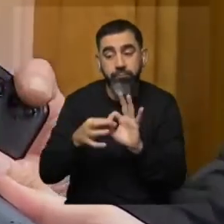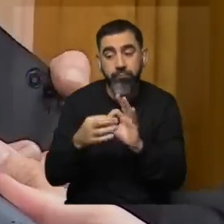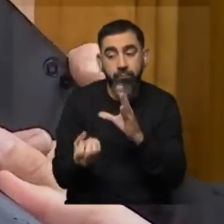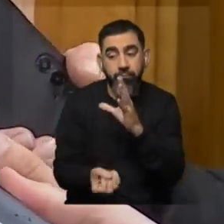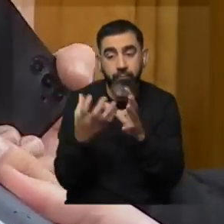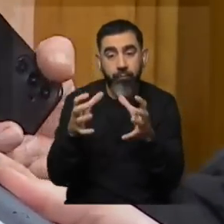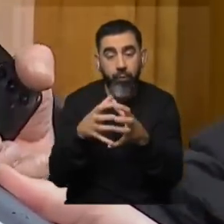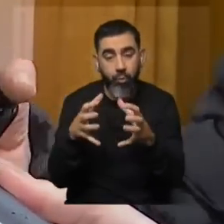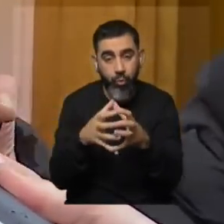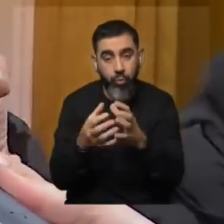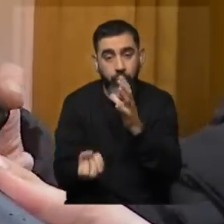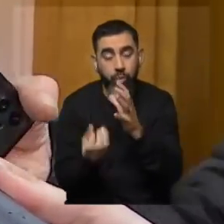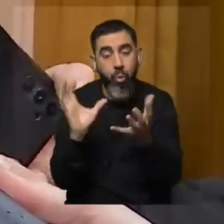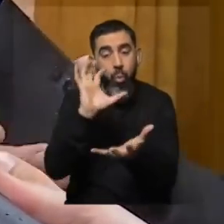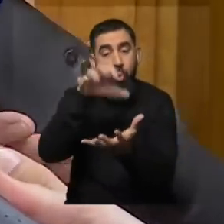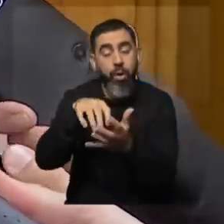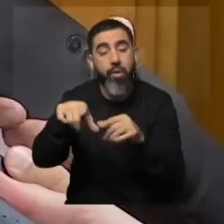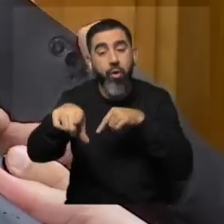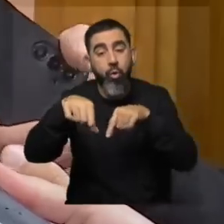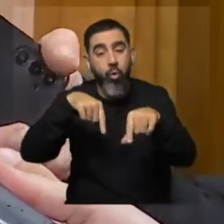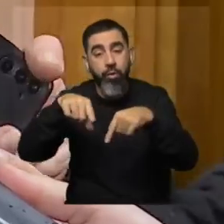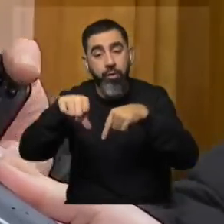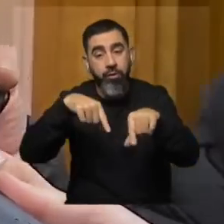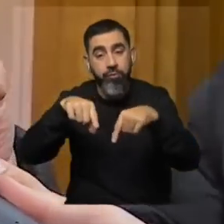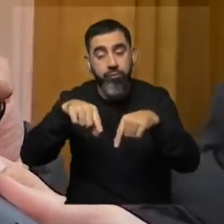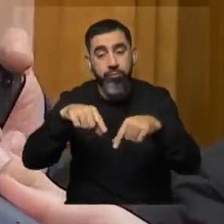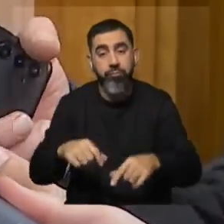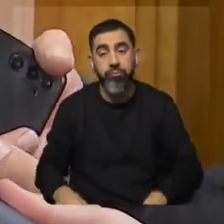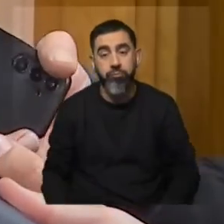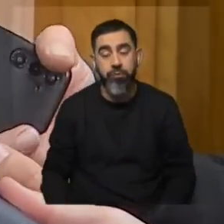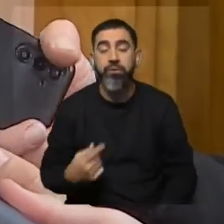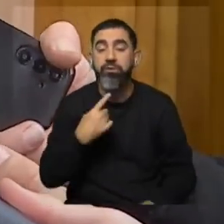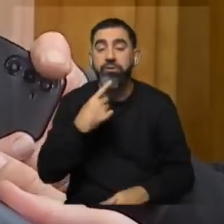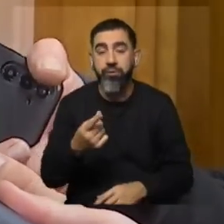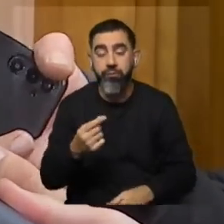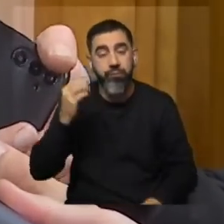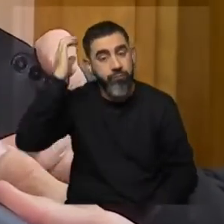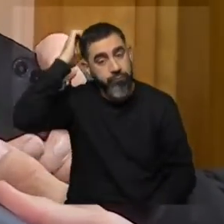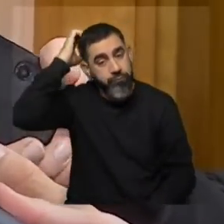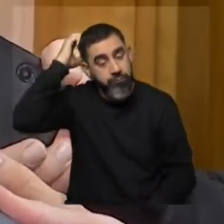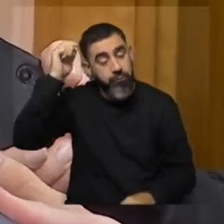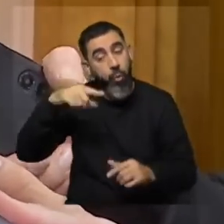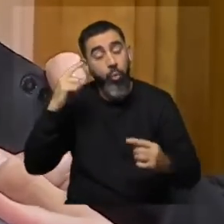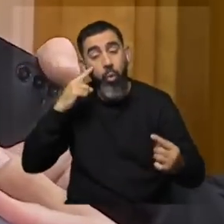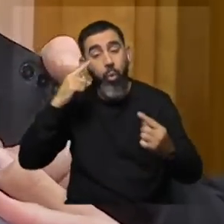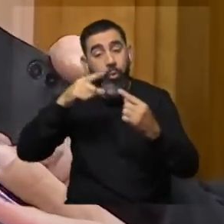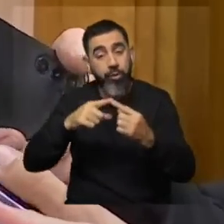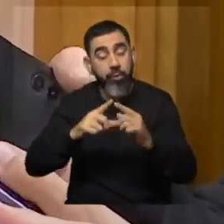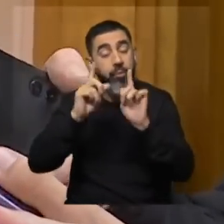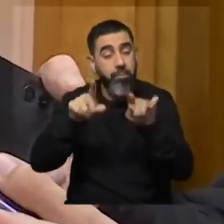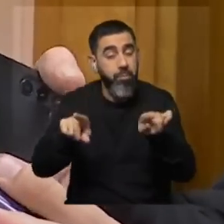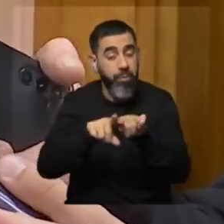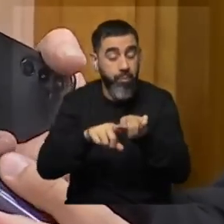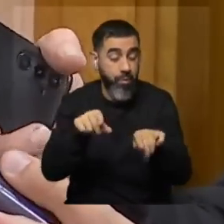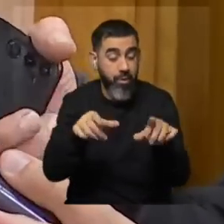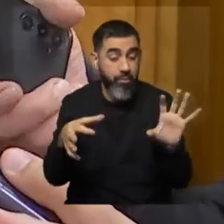gabinete con la creación de esa unidad de coordinación que aparece en el proyecto ayuda en esa dirección y el otro objetivo que es concomitante con